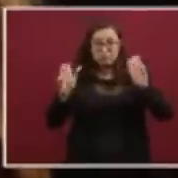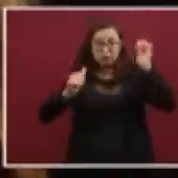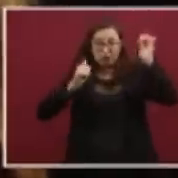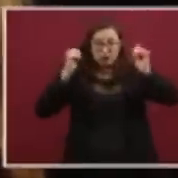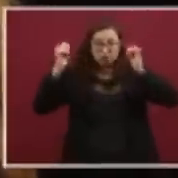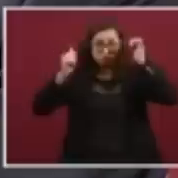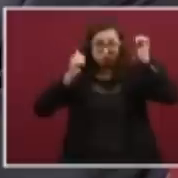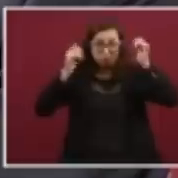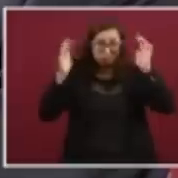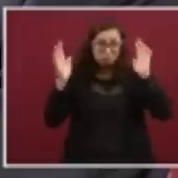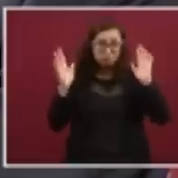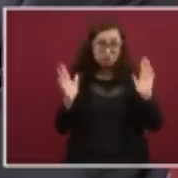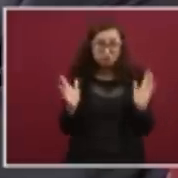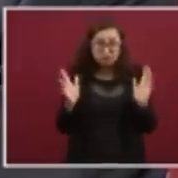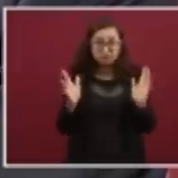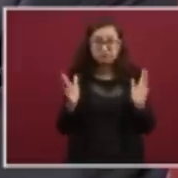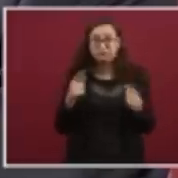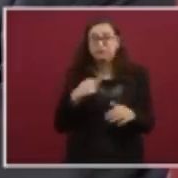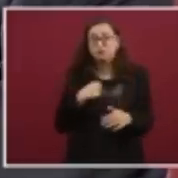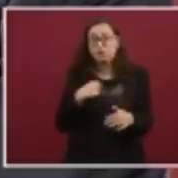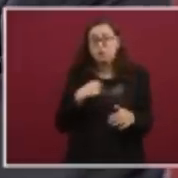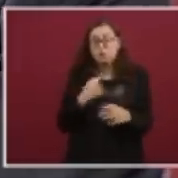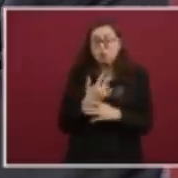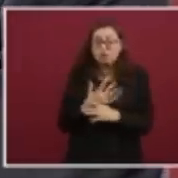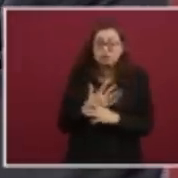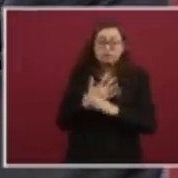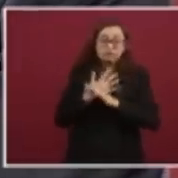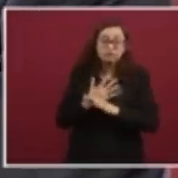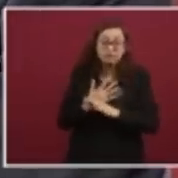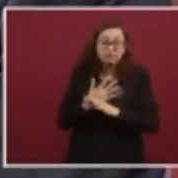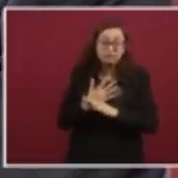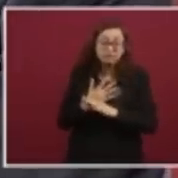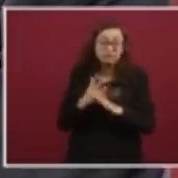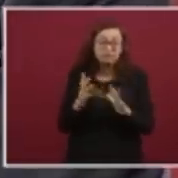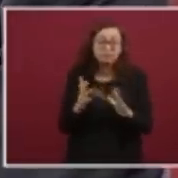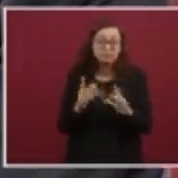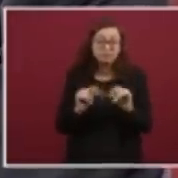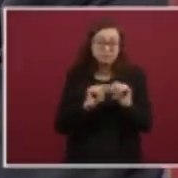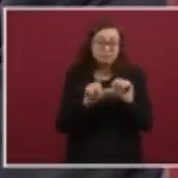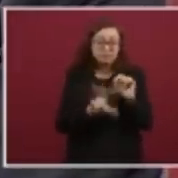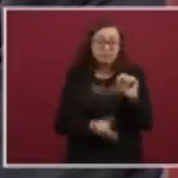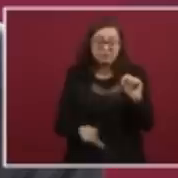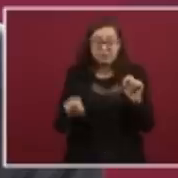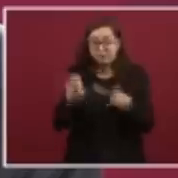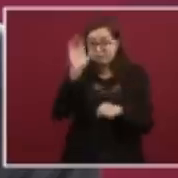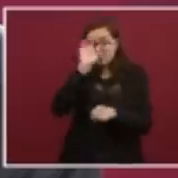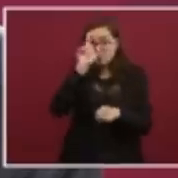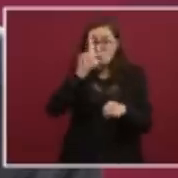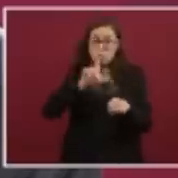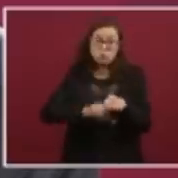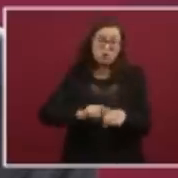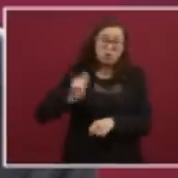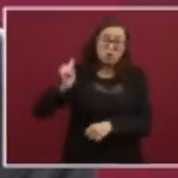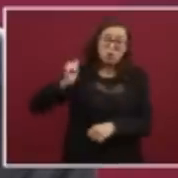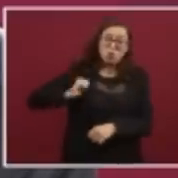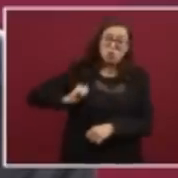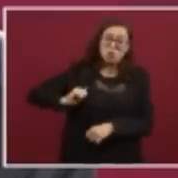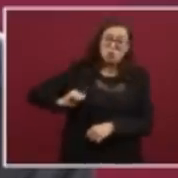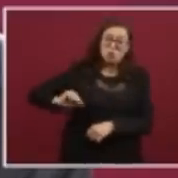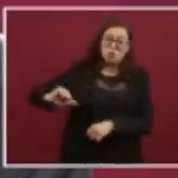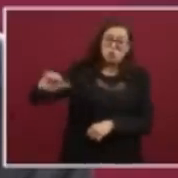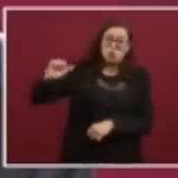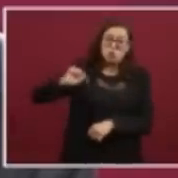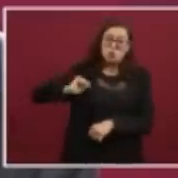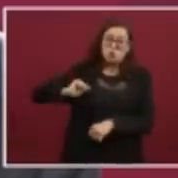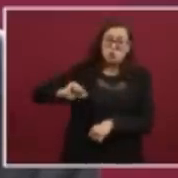lo que decía es que nuestro país, ¿sí?, tiene una cultura que viene de lejos, que es de los pueblos